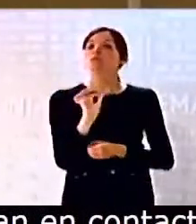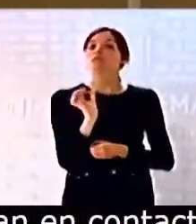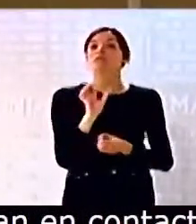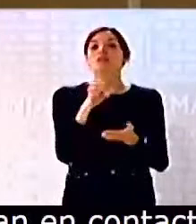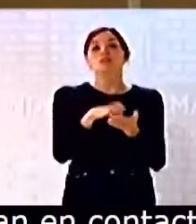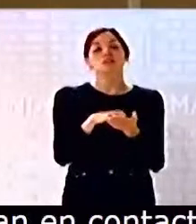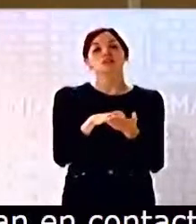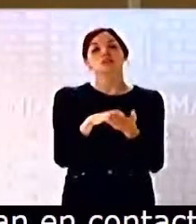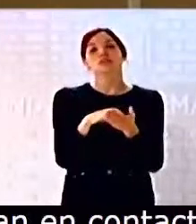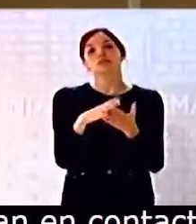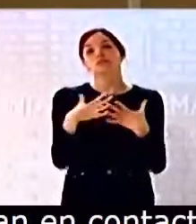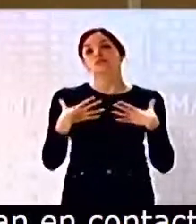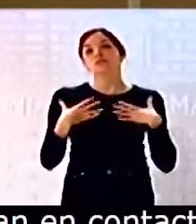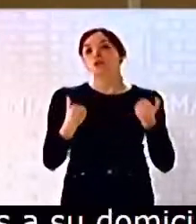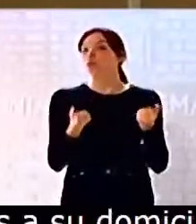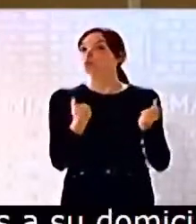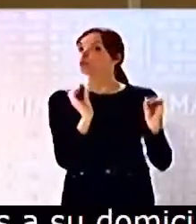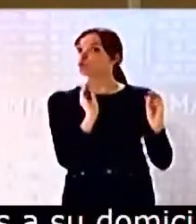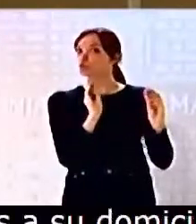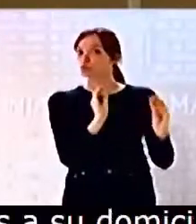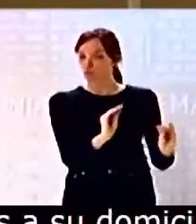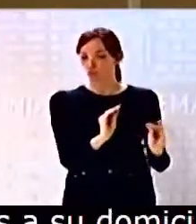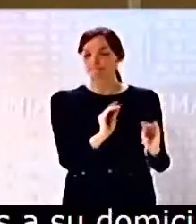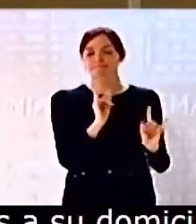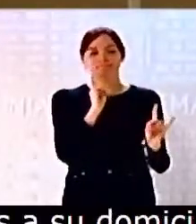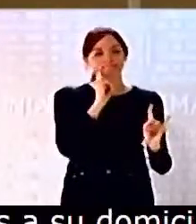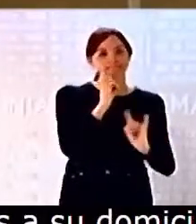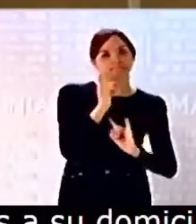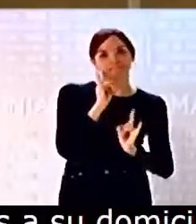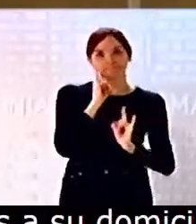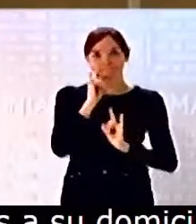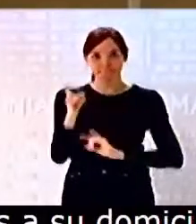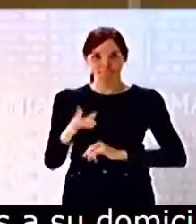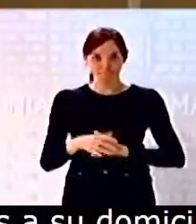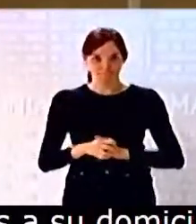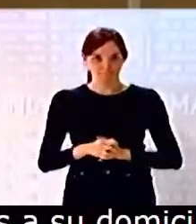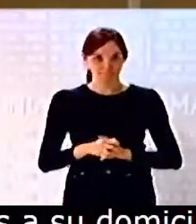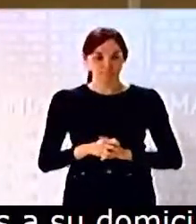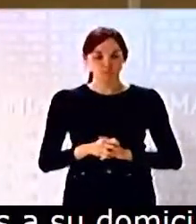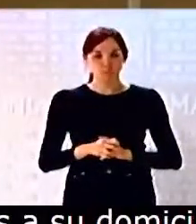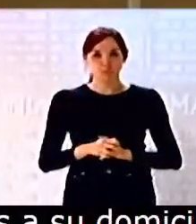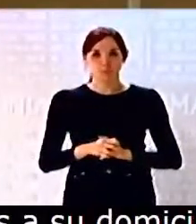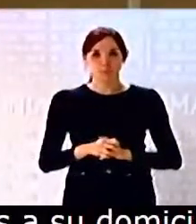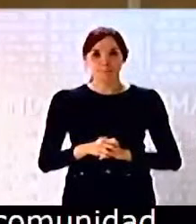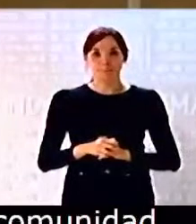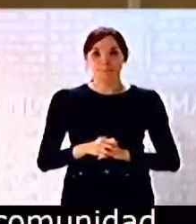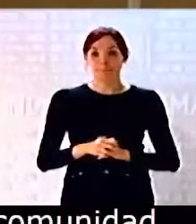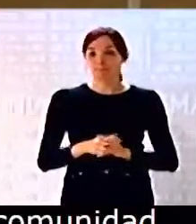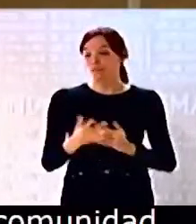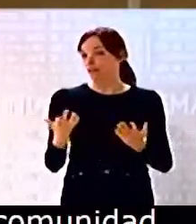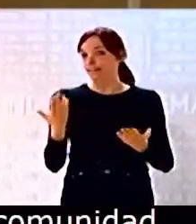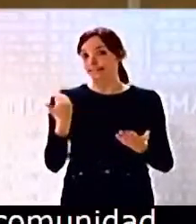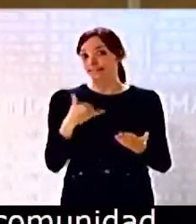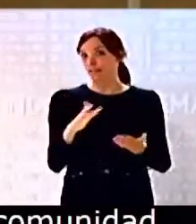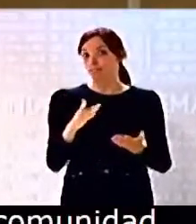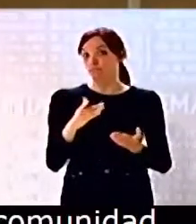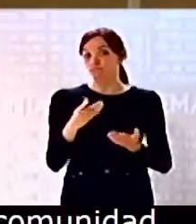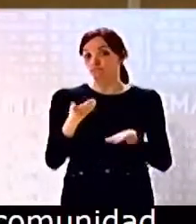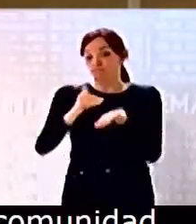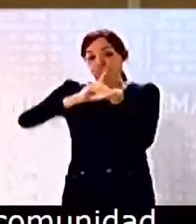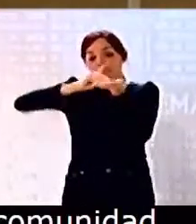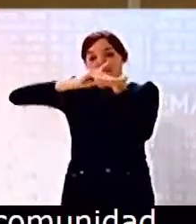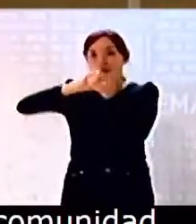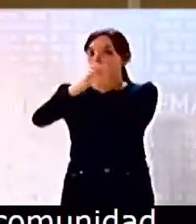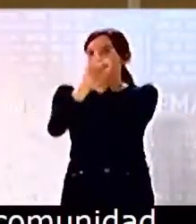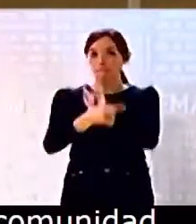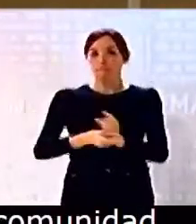de salud de referencia que tienen en la comunidad autónoma, y cambien los datos, que comprueben que